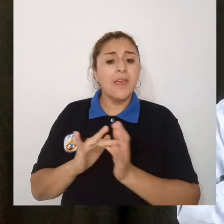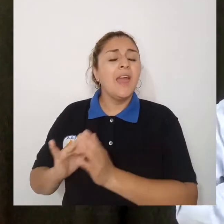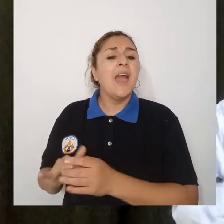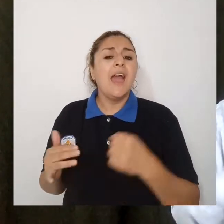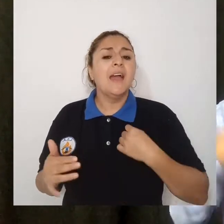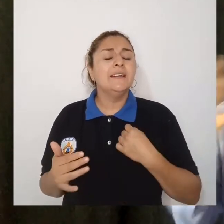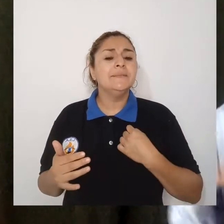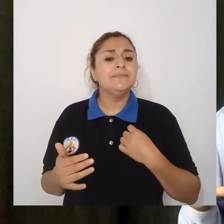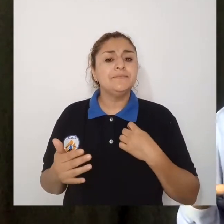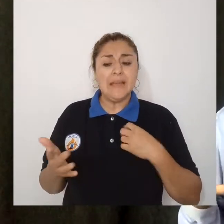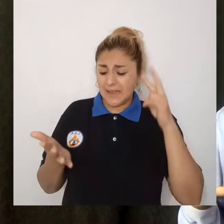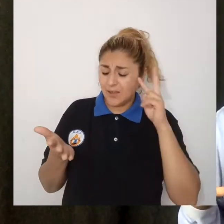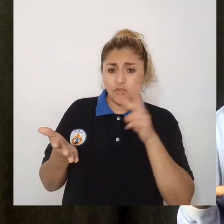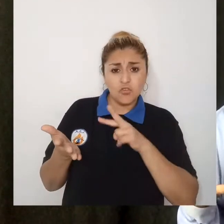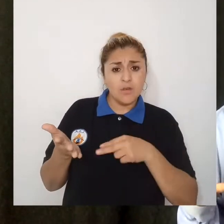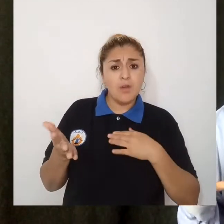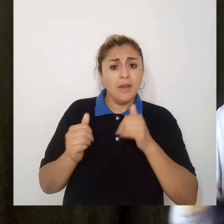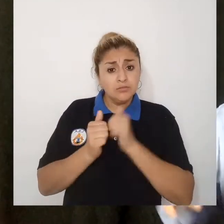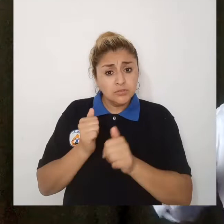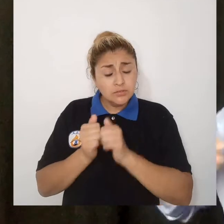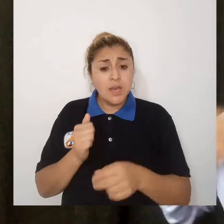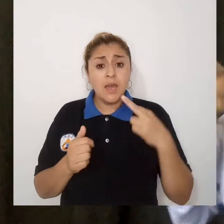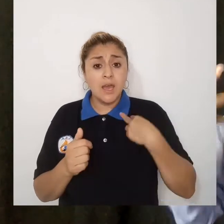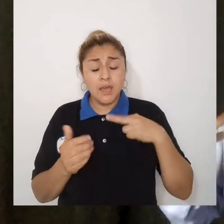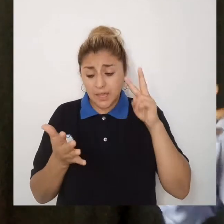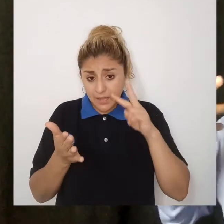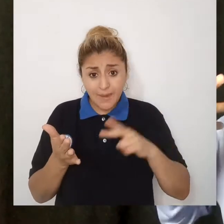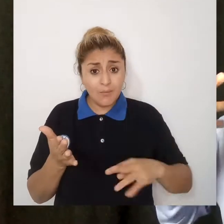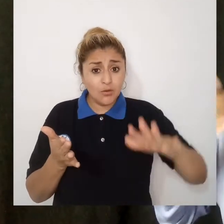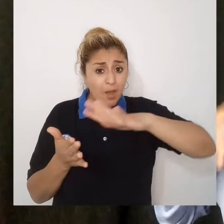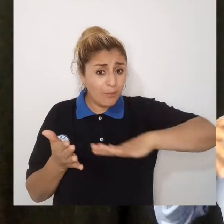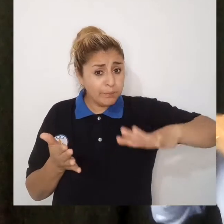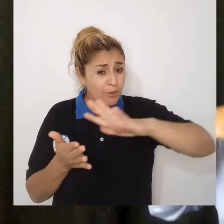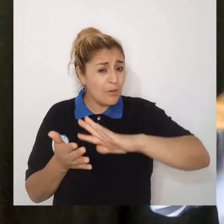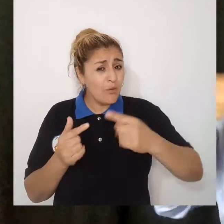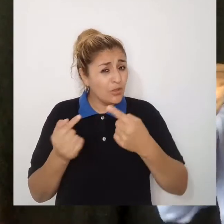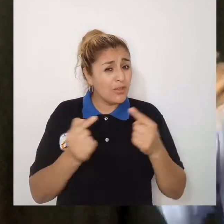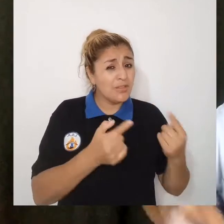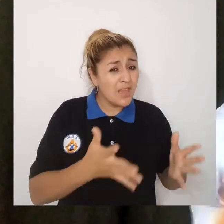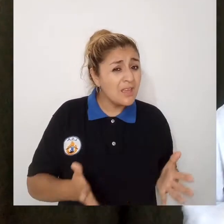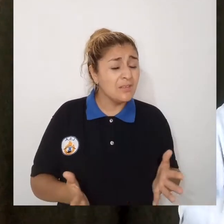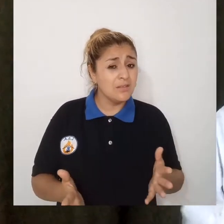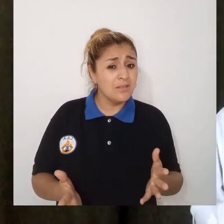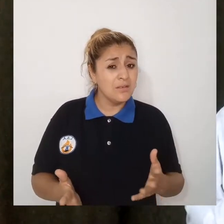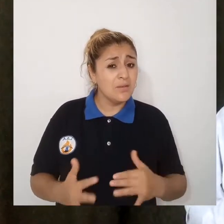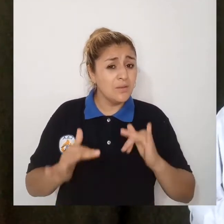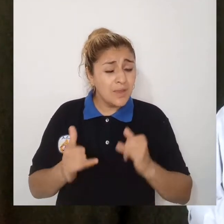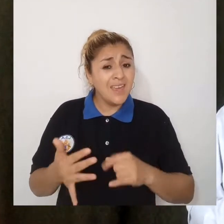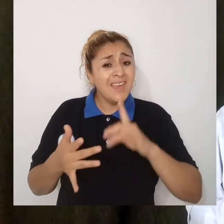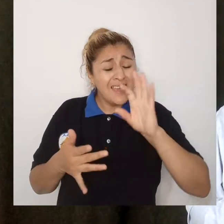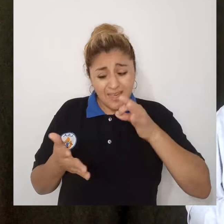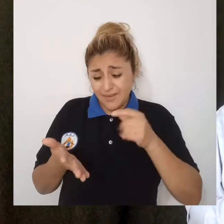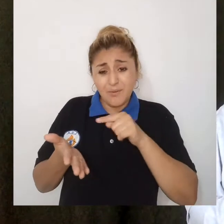judea no la pasaban también y más adelante sufrieron sufrieron una de las peores persecuciones de la